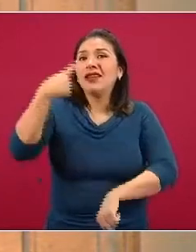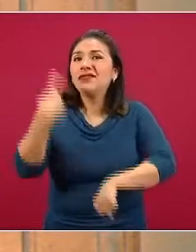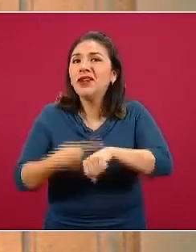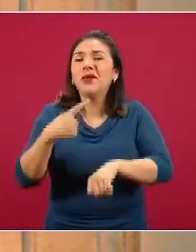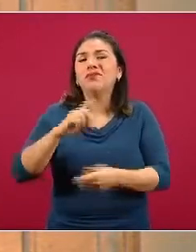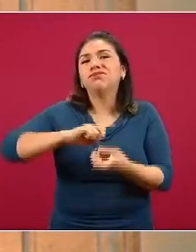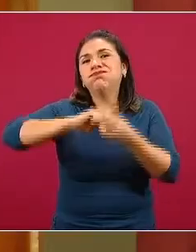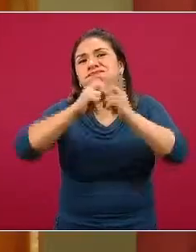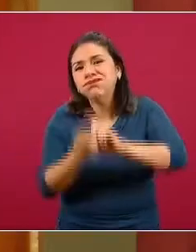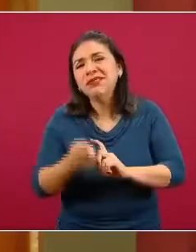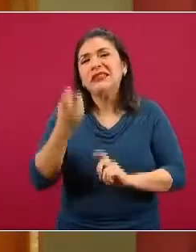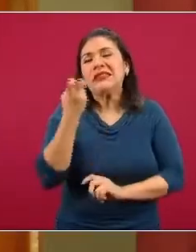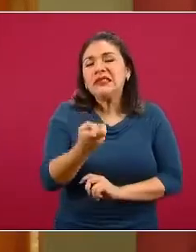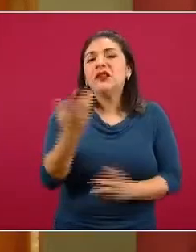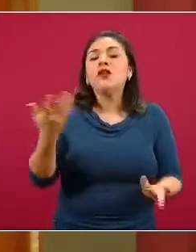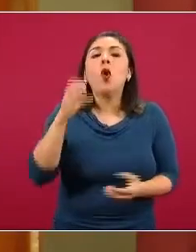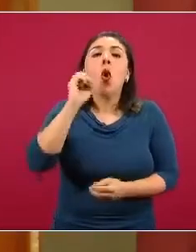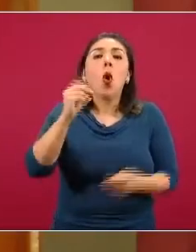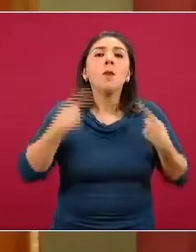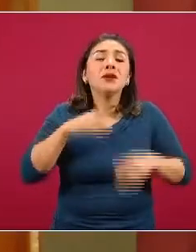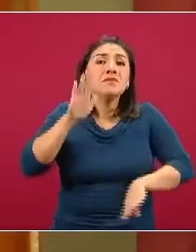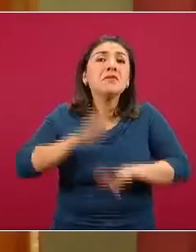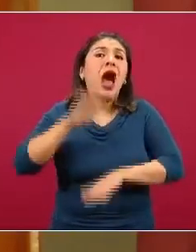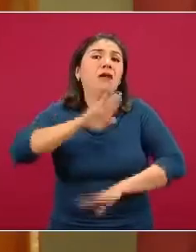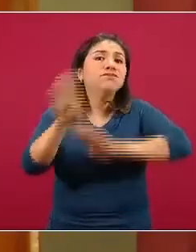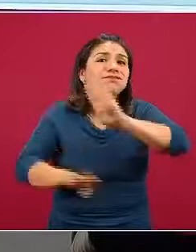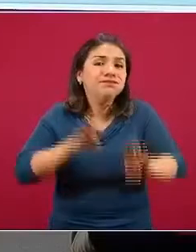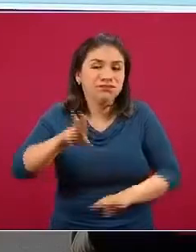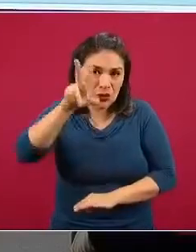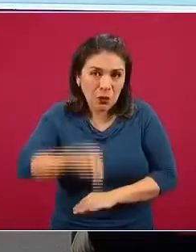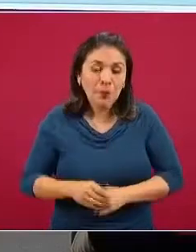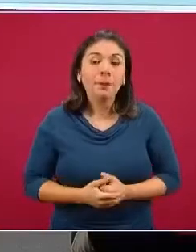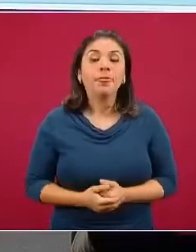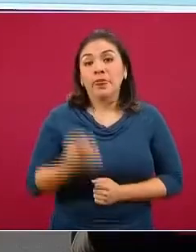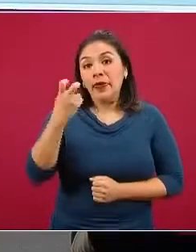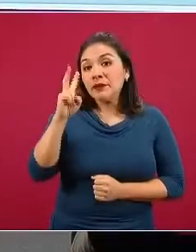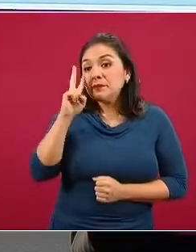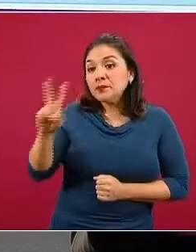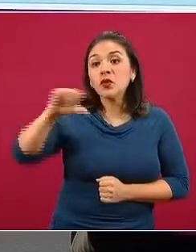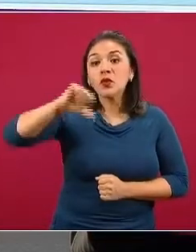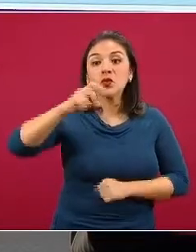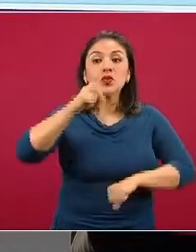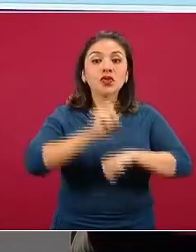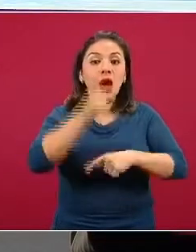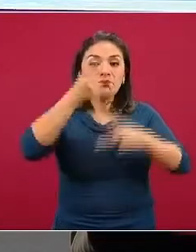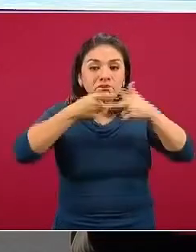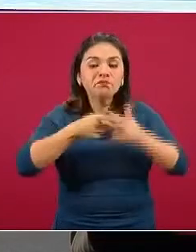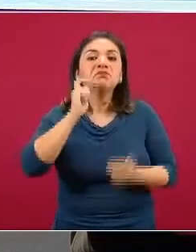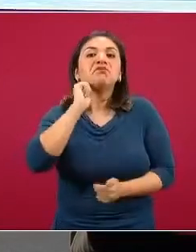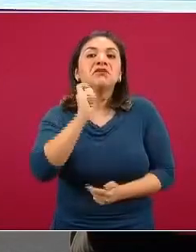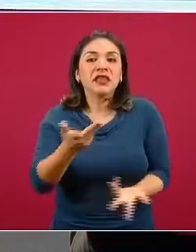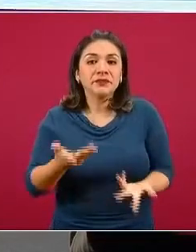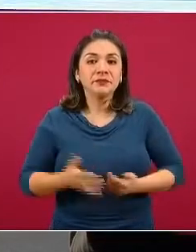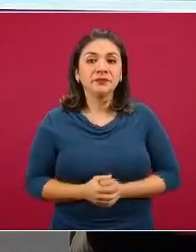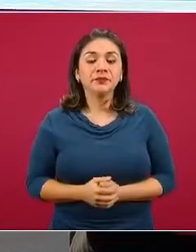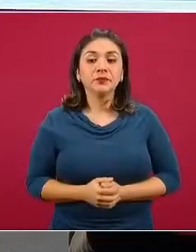casos nuevos y lamentables defunciones. Vamos a ver entonces la estadística para esta noche.